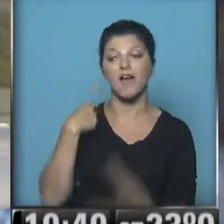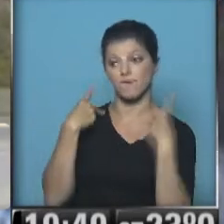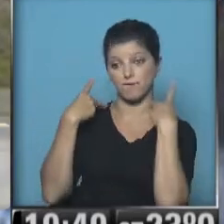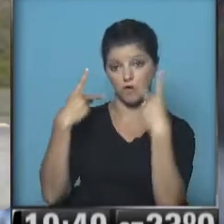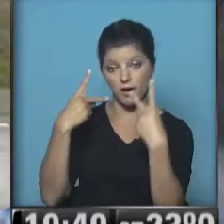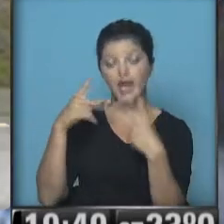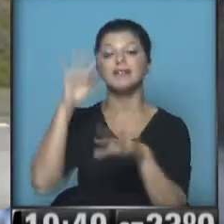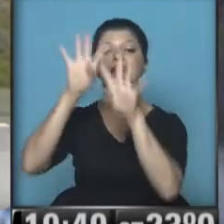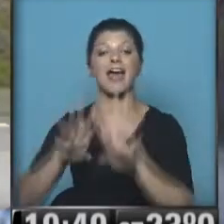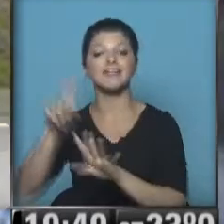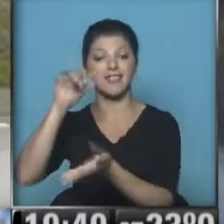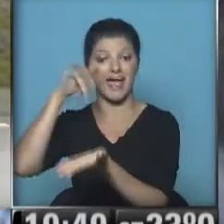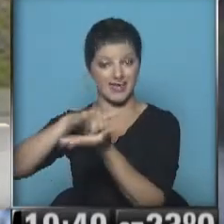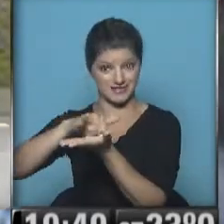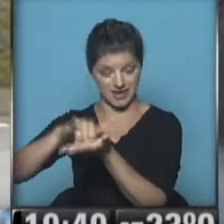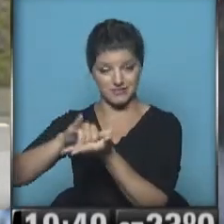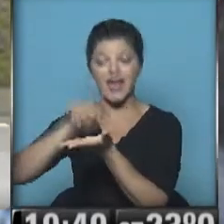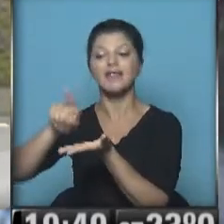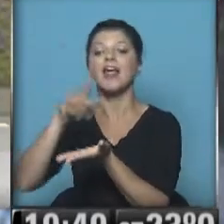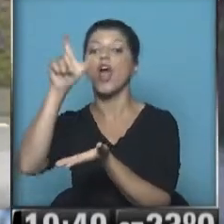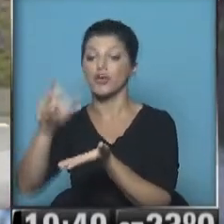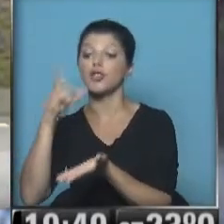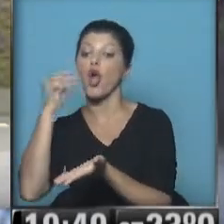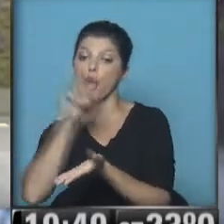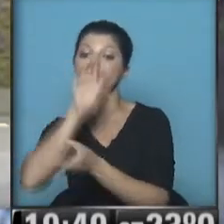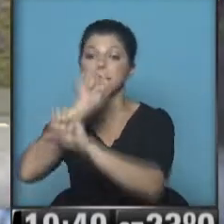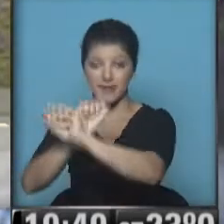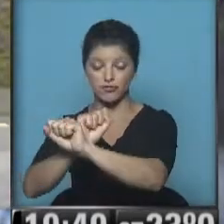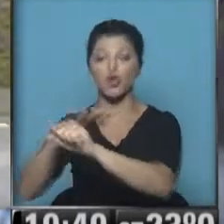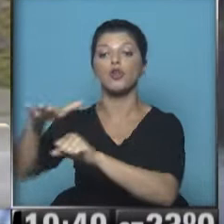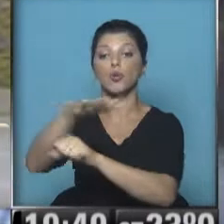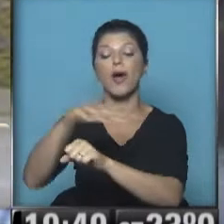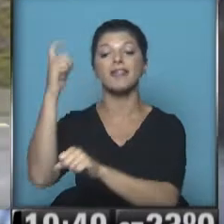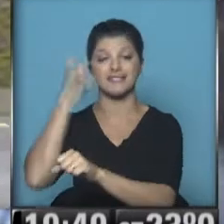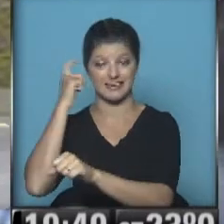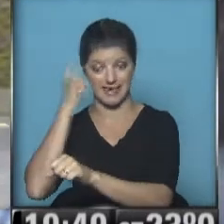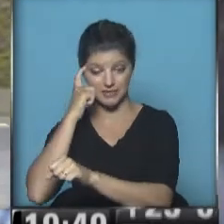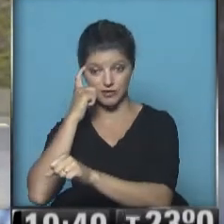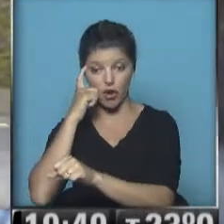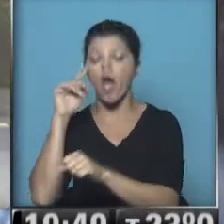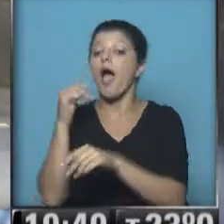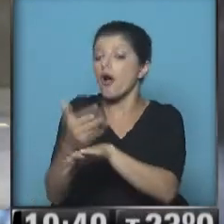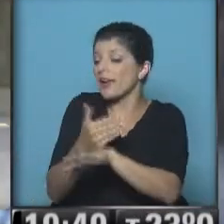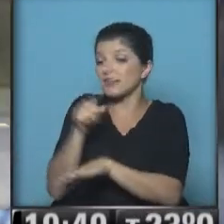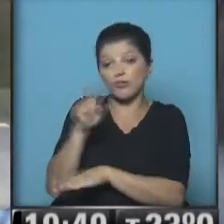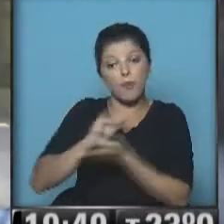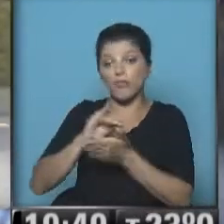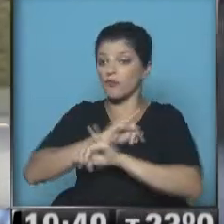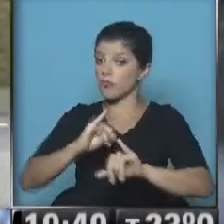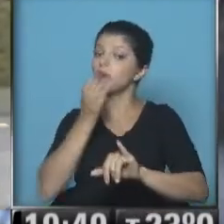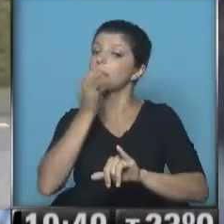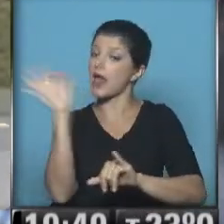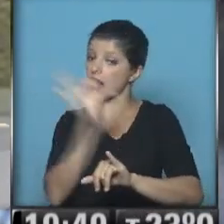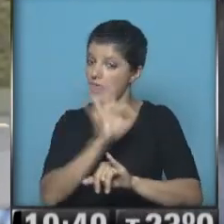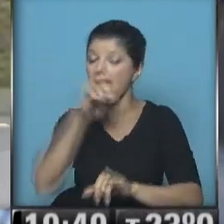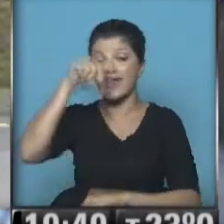donde Ascona está alojado en el pabellón psiquiátrico, aunque su abogado defensor ya había anticipado que no declararía. Es esta la